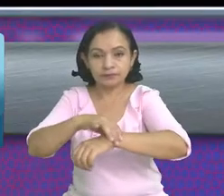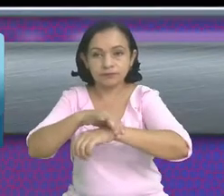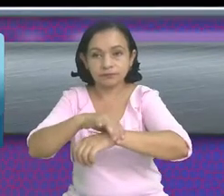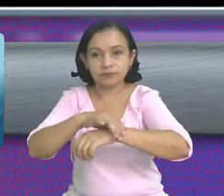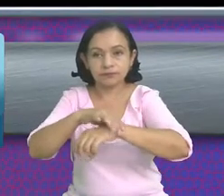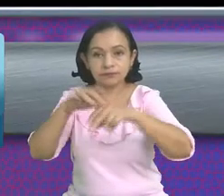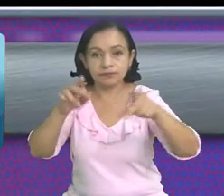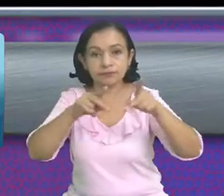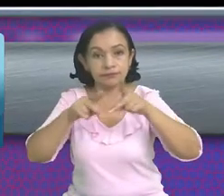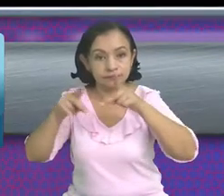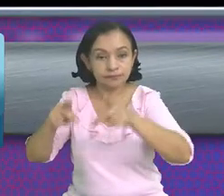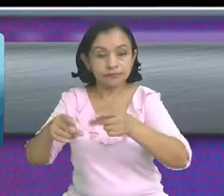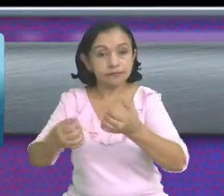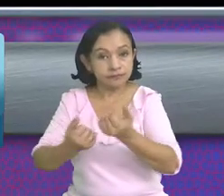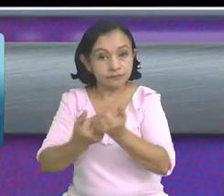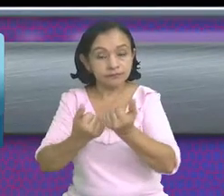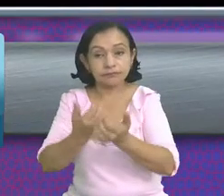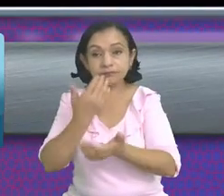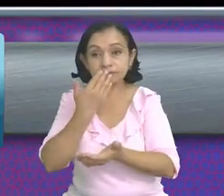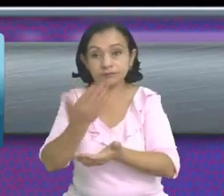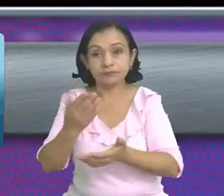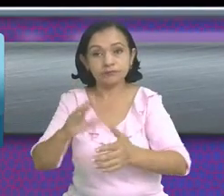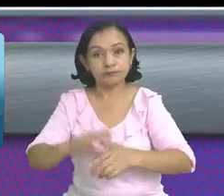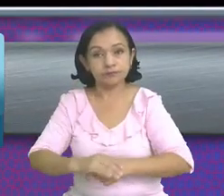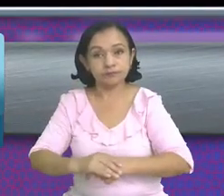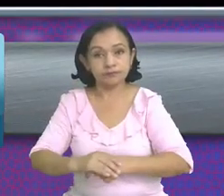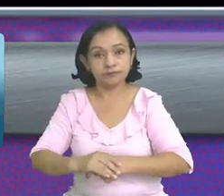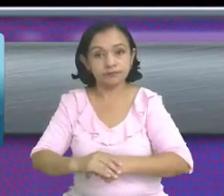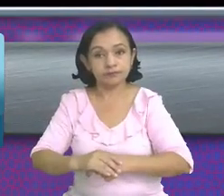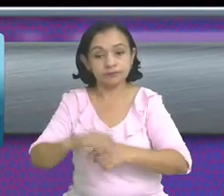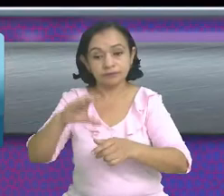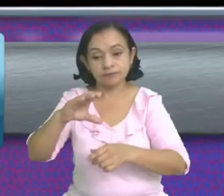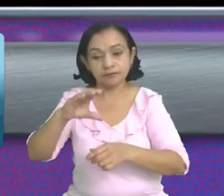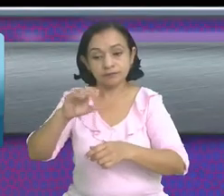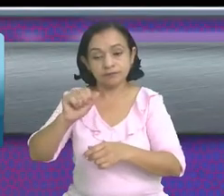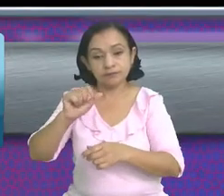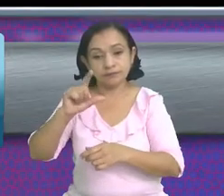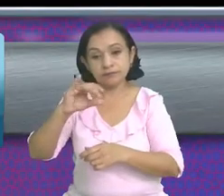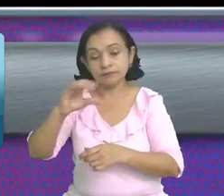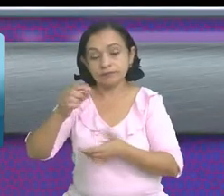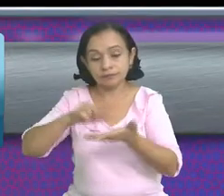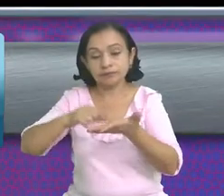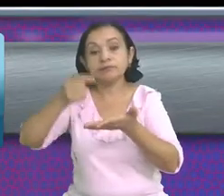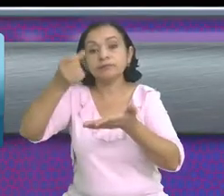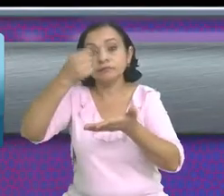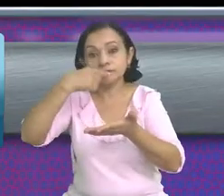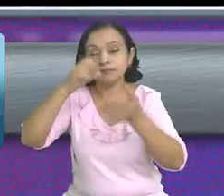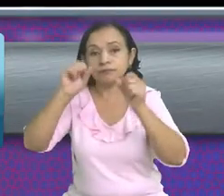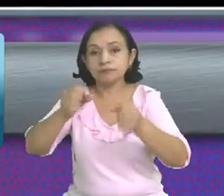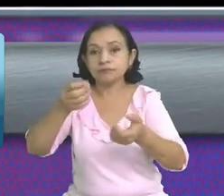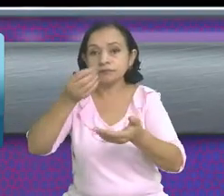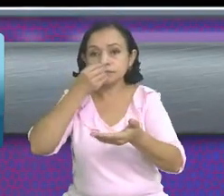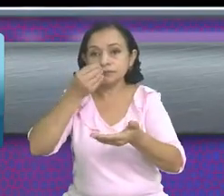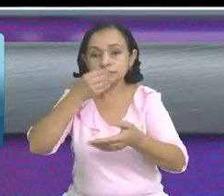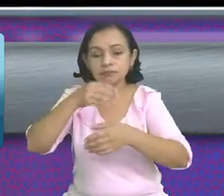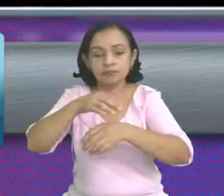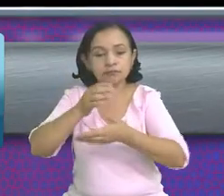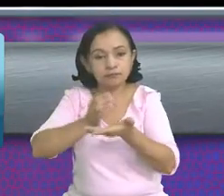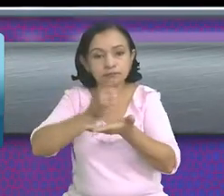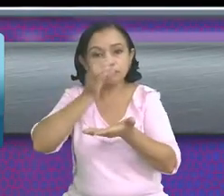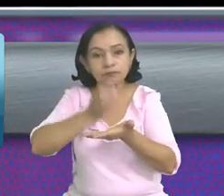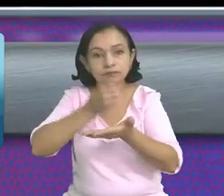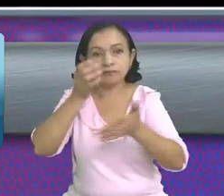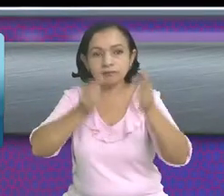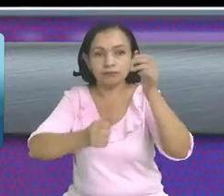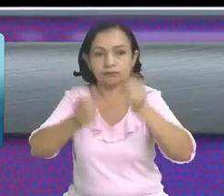con osteoporosis, ¿verdad? Además de su aporte de calcio oral, ¿verdad? Pero en la dieta, el vasito de leche.